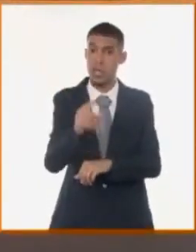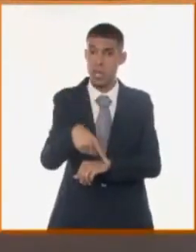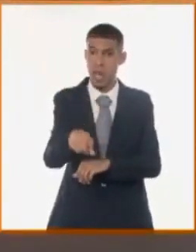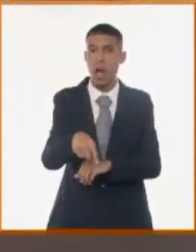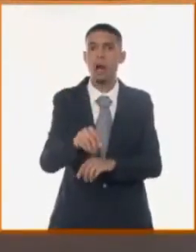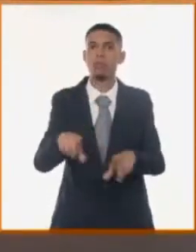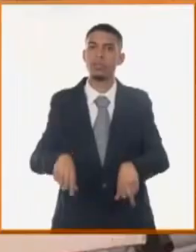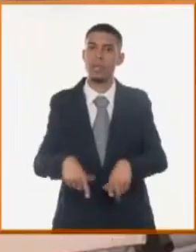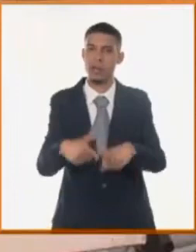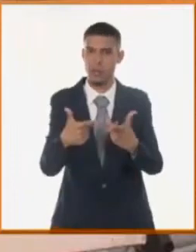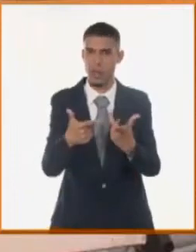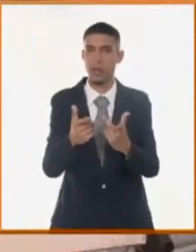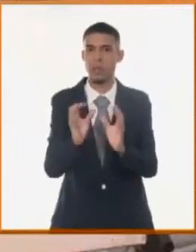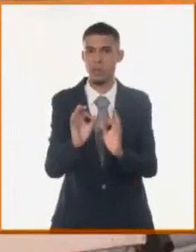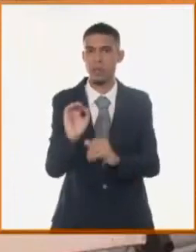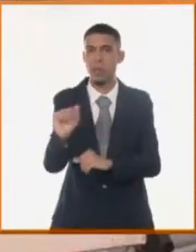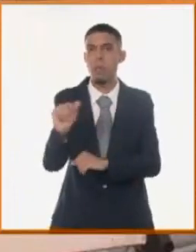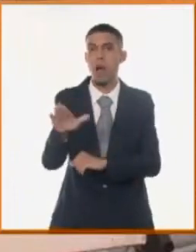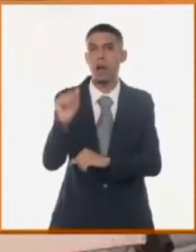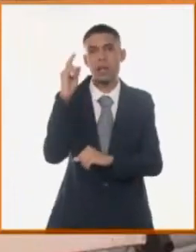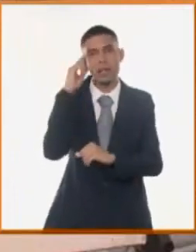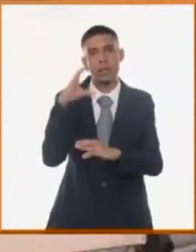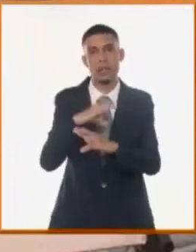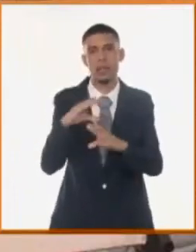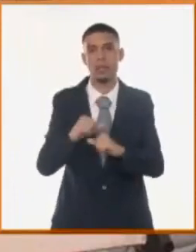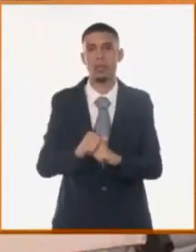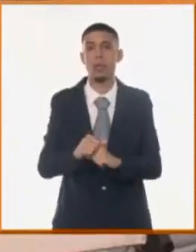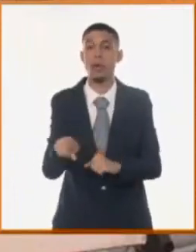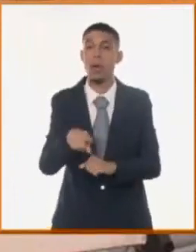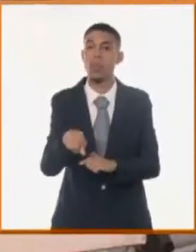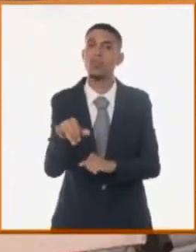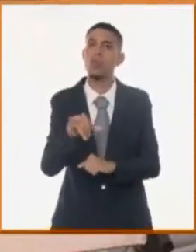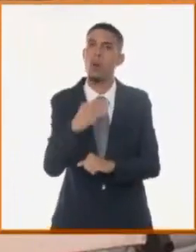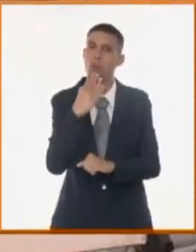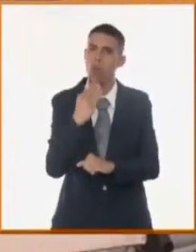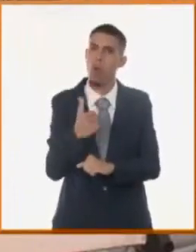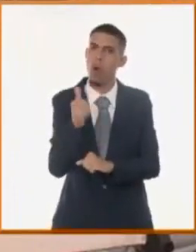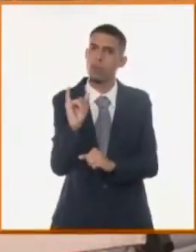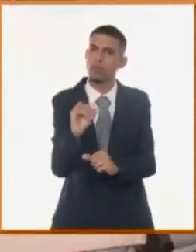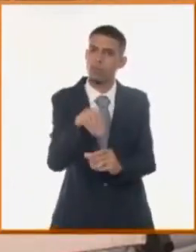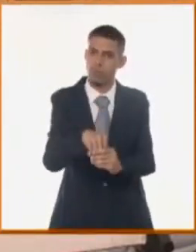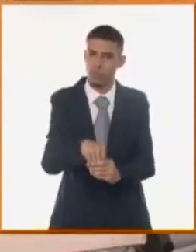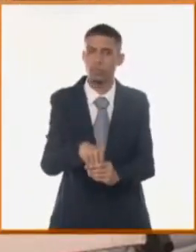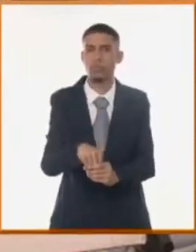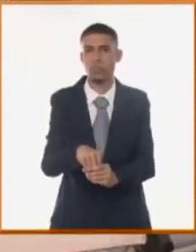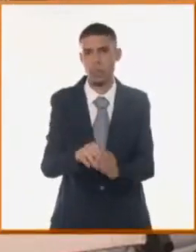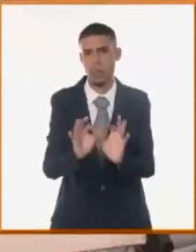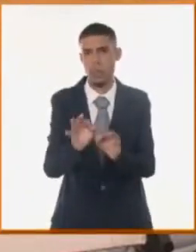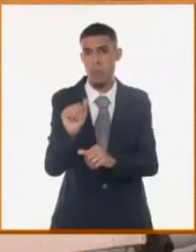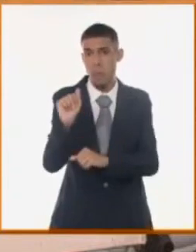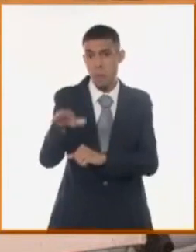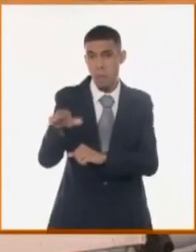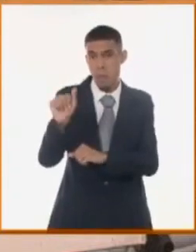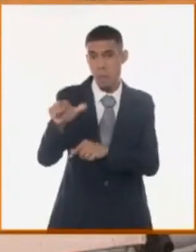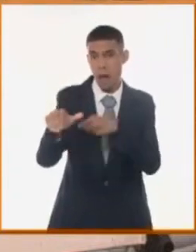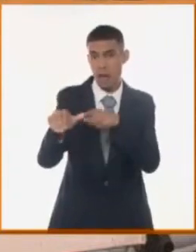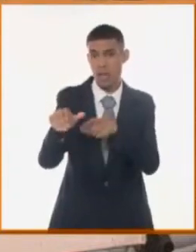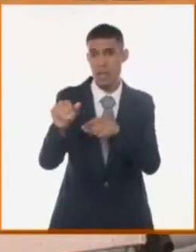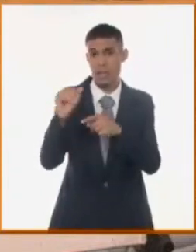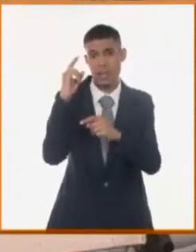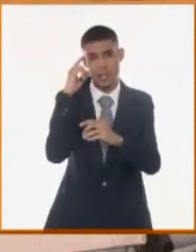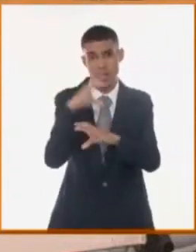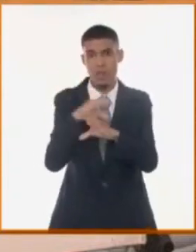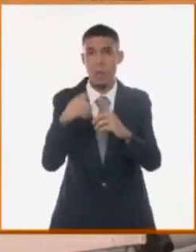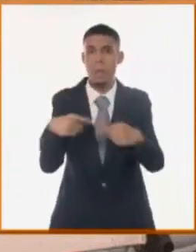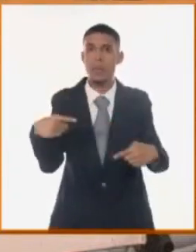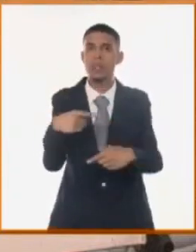creo que es parte también de esa posibilidad de integración, porque el parque, su principal